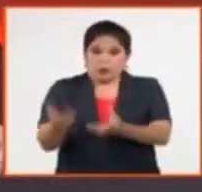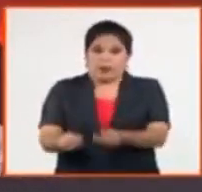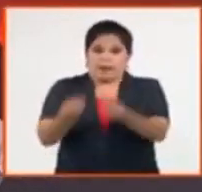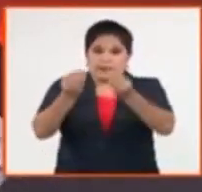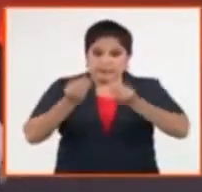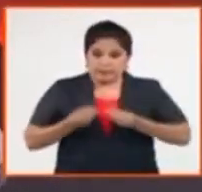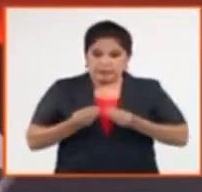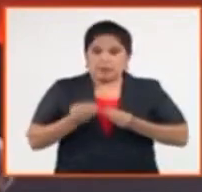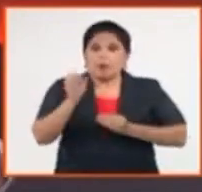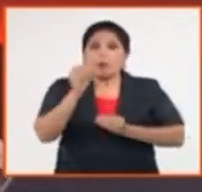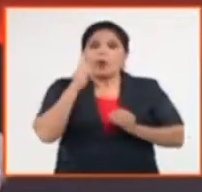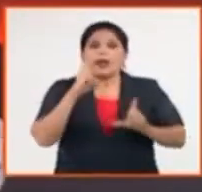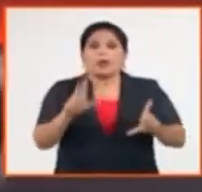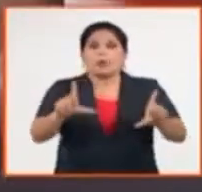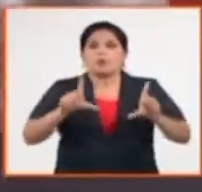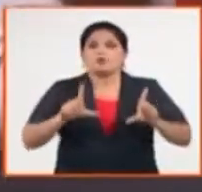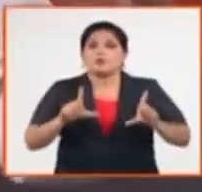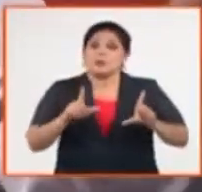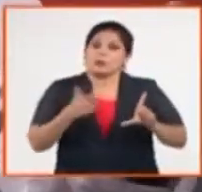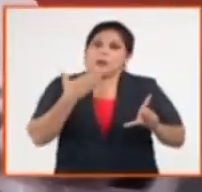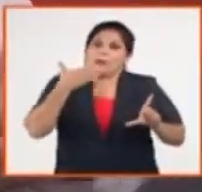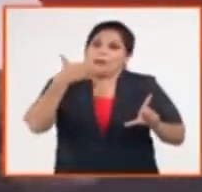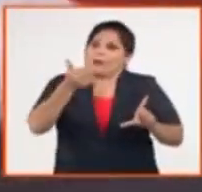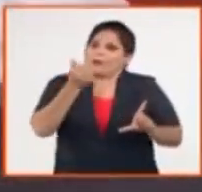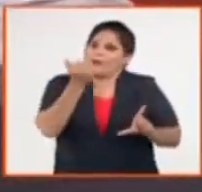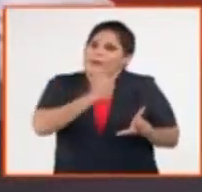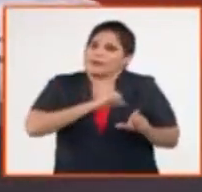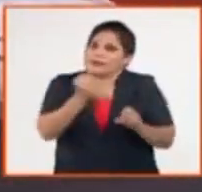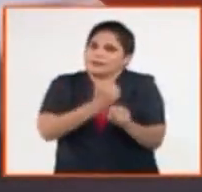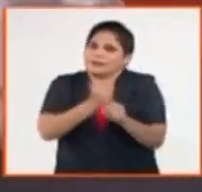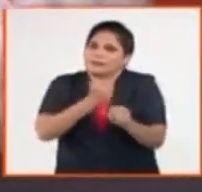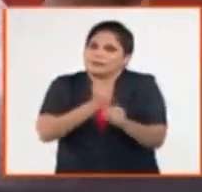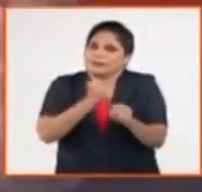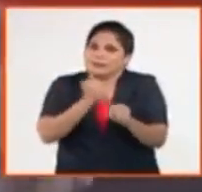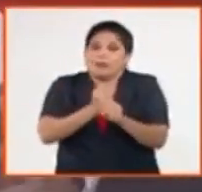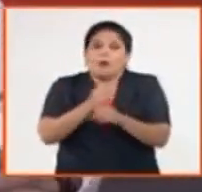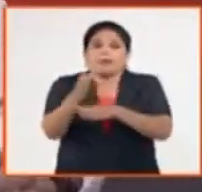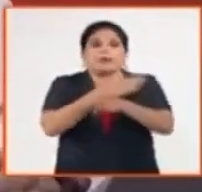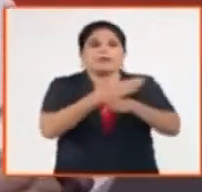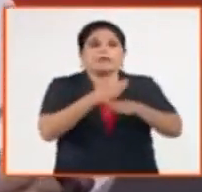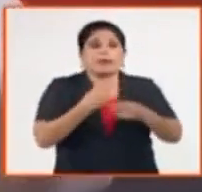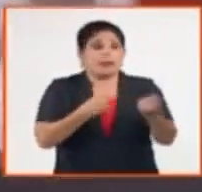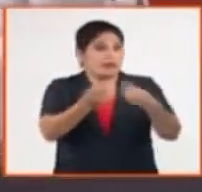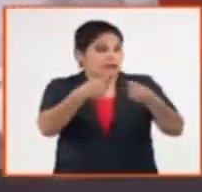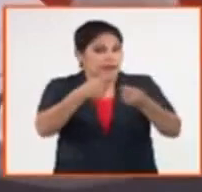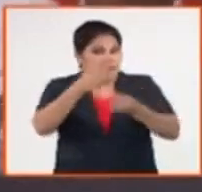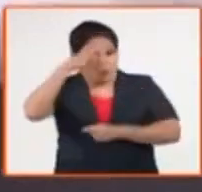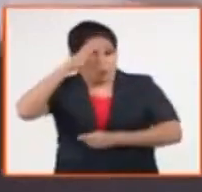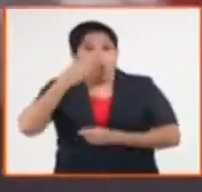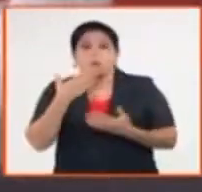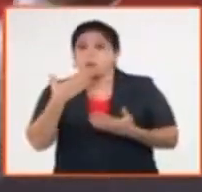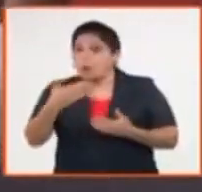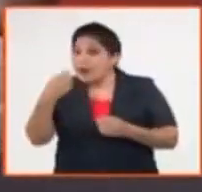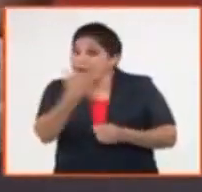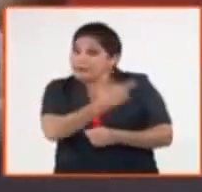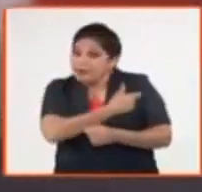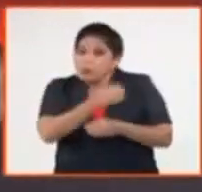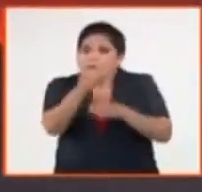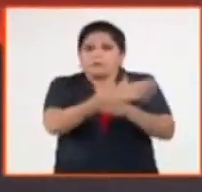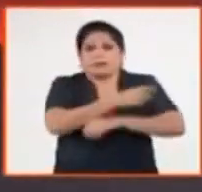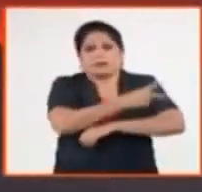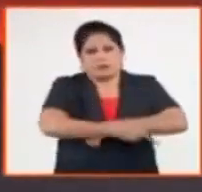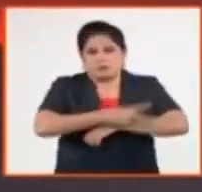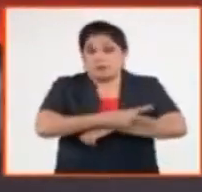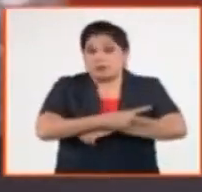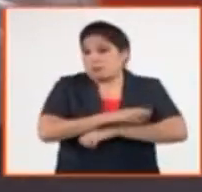tipo de reconocimiento, lógicamente va a facilitar la entrada al mercado exterior, no sé, en diferentes países, una